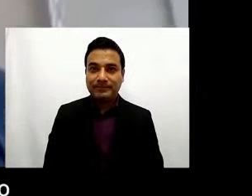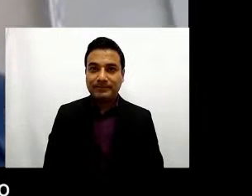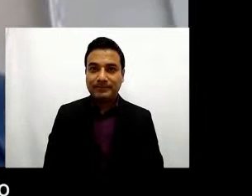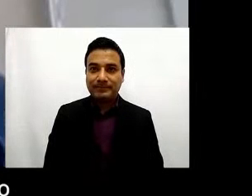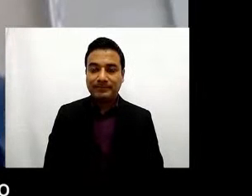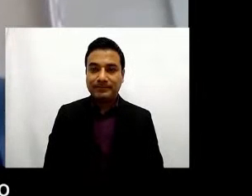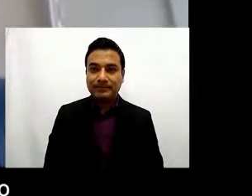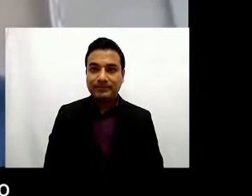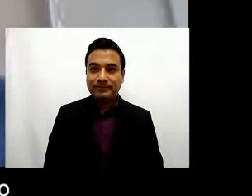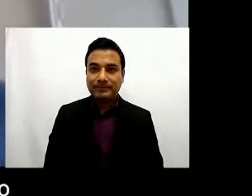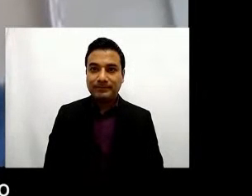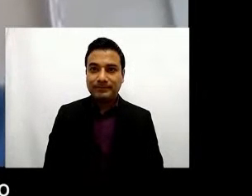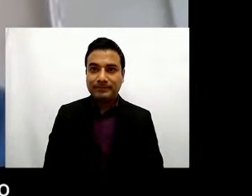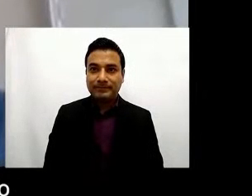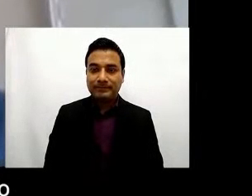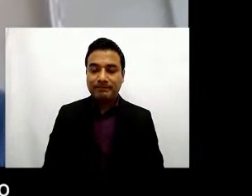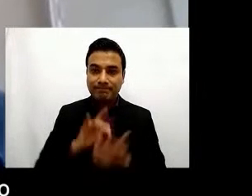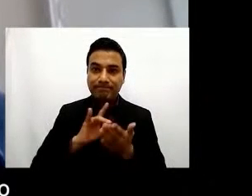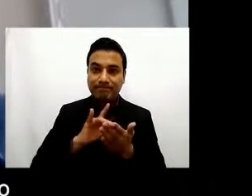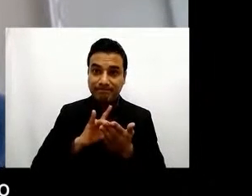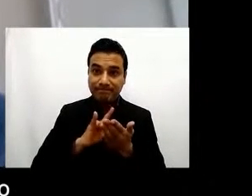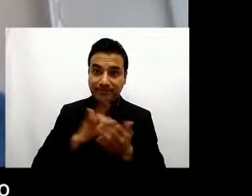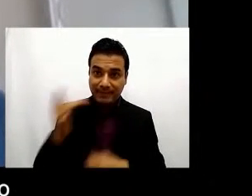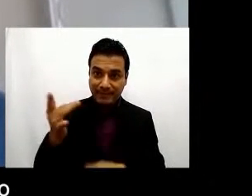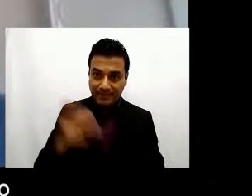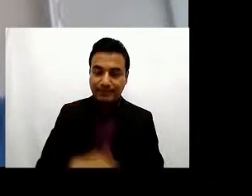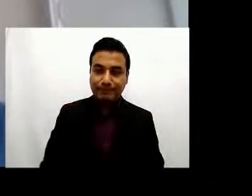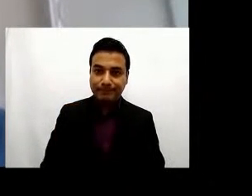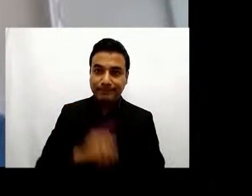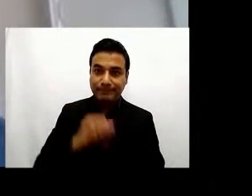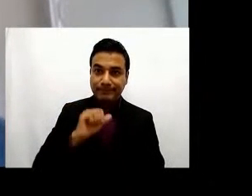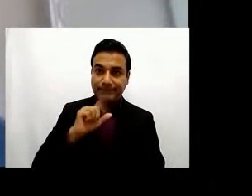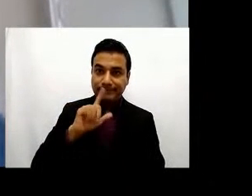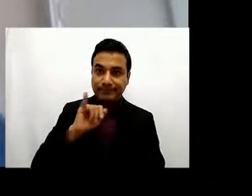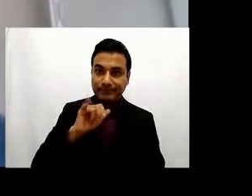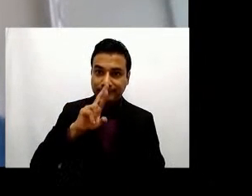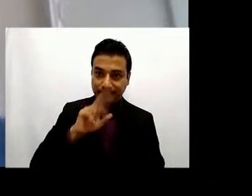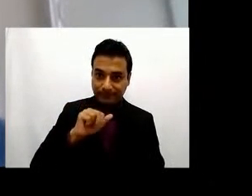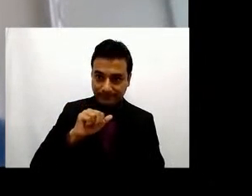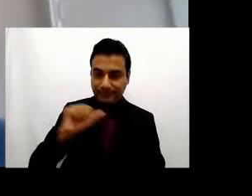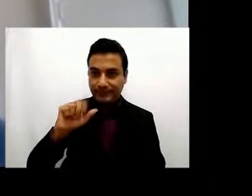Muchas gracias, Alejandra, Adriana. Un gusto estar con ustedes.